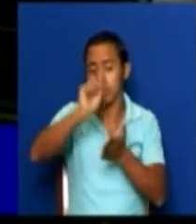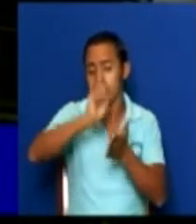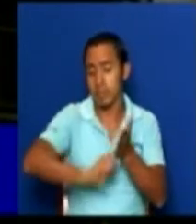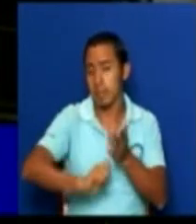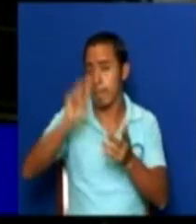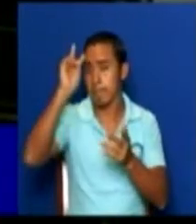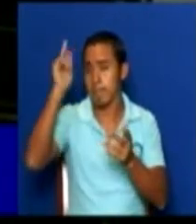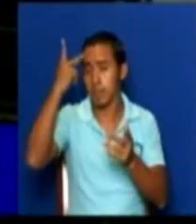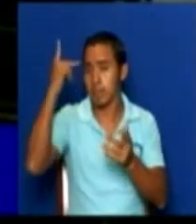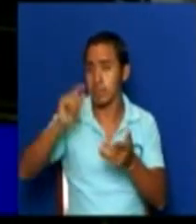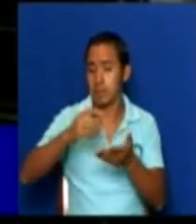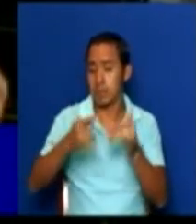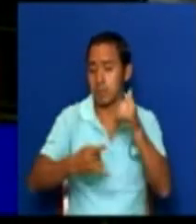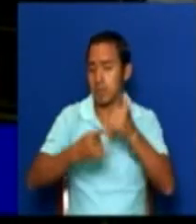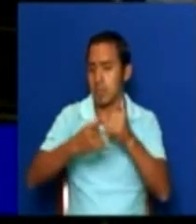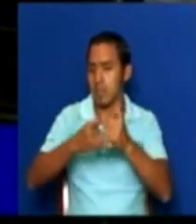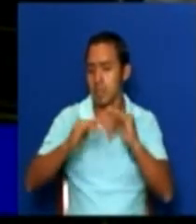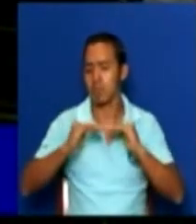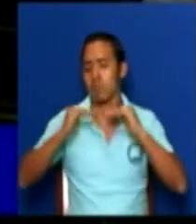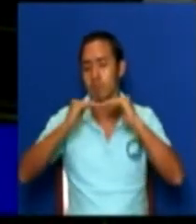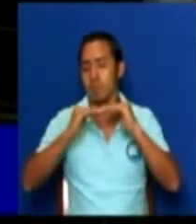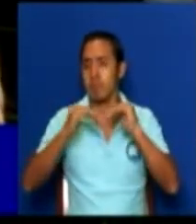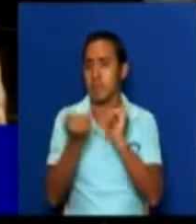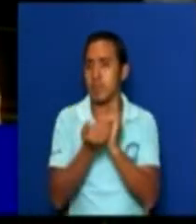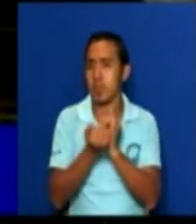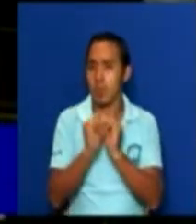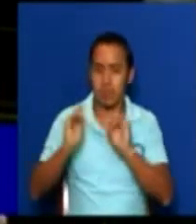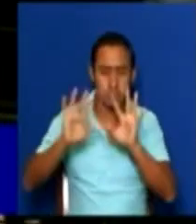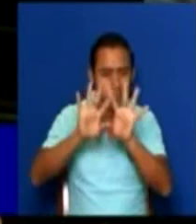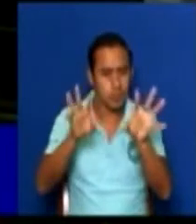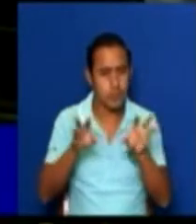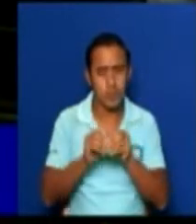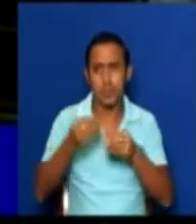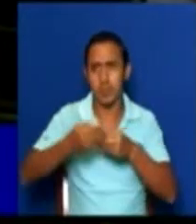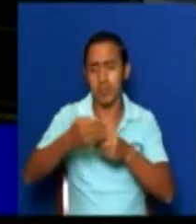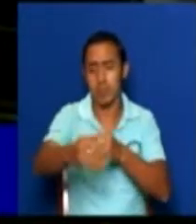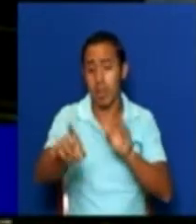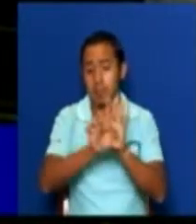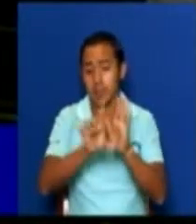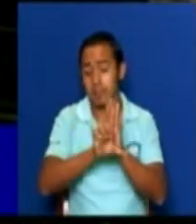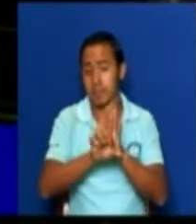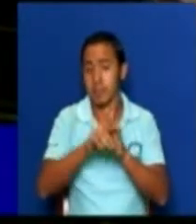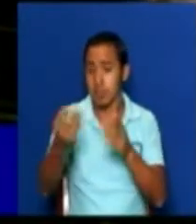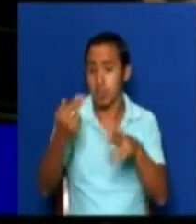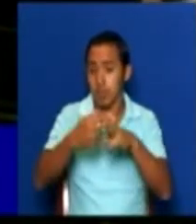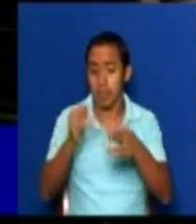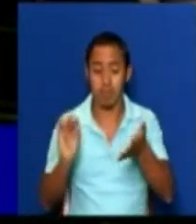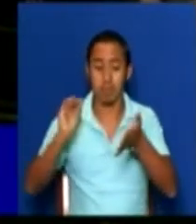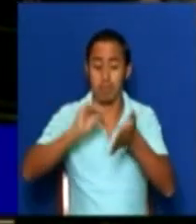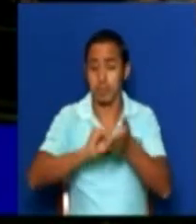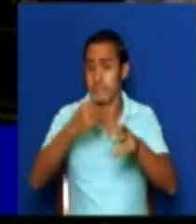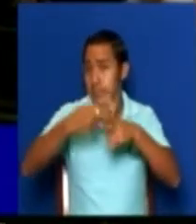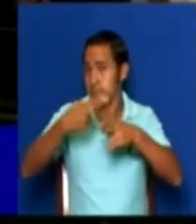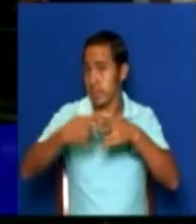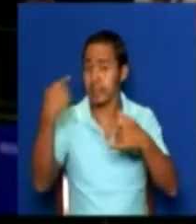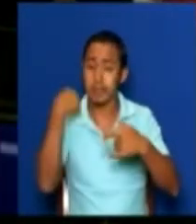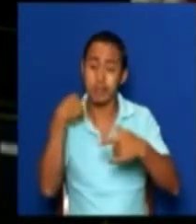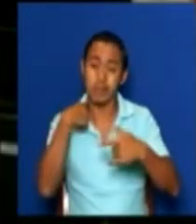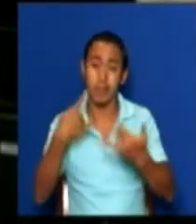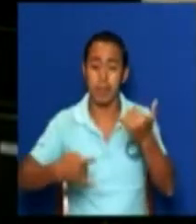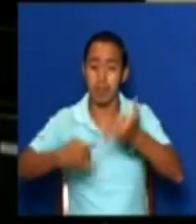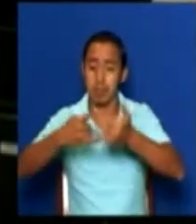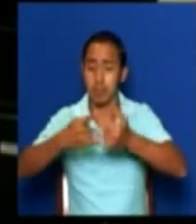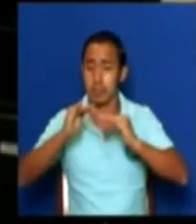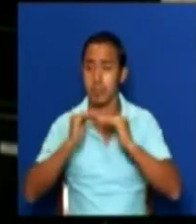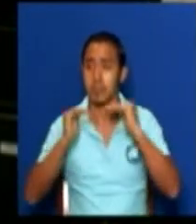de género en el cual incluye todo, en todo su proceso de formación de ley, lo referido a la